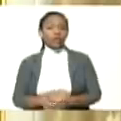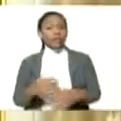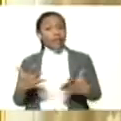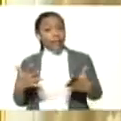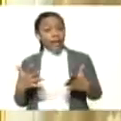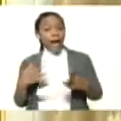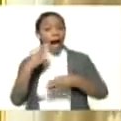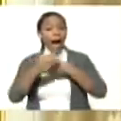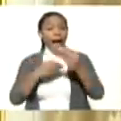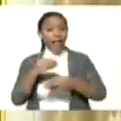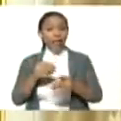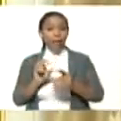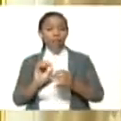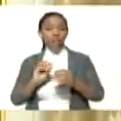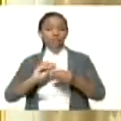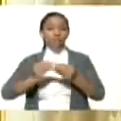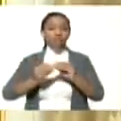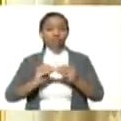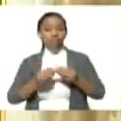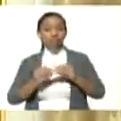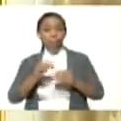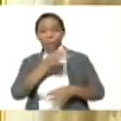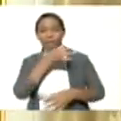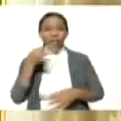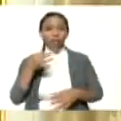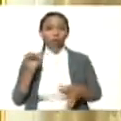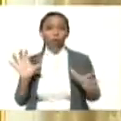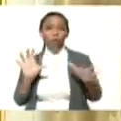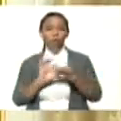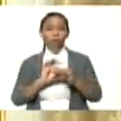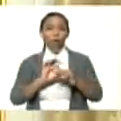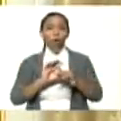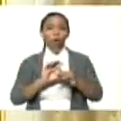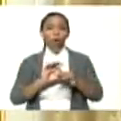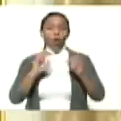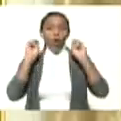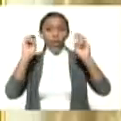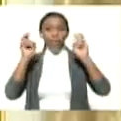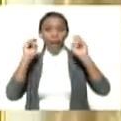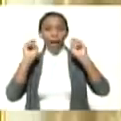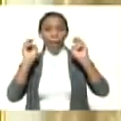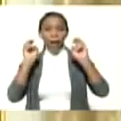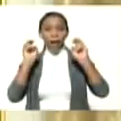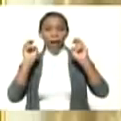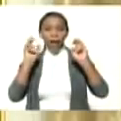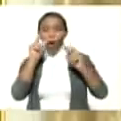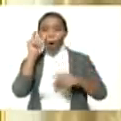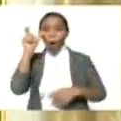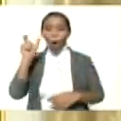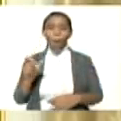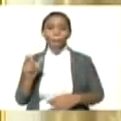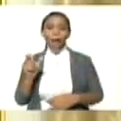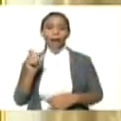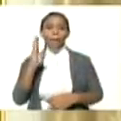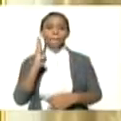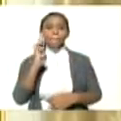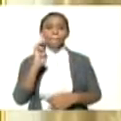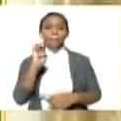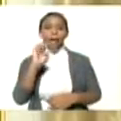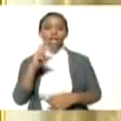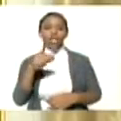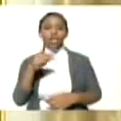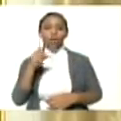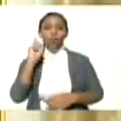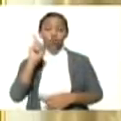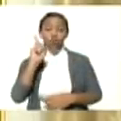cuadra, encaja perfectamente con el poema de Bertolt Brecht. Es uno de